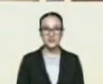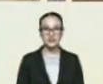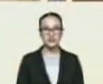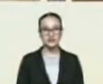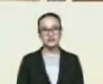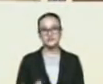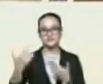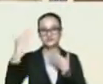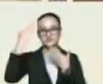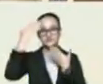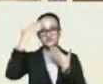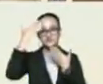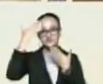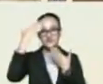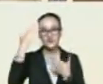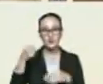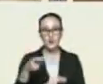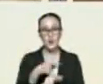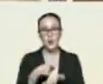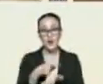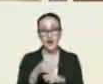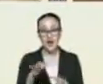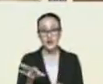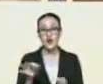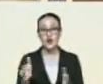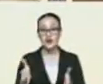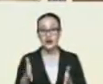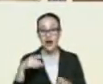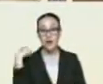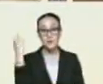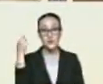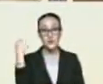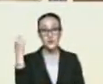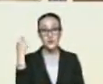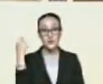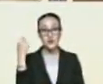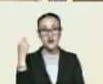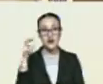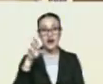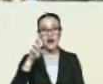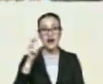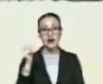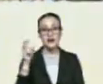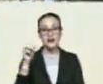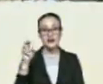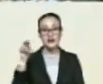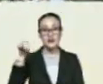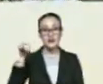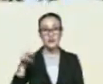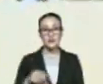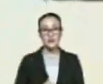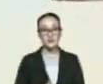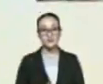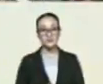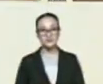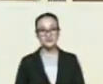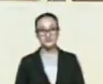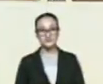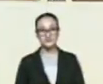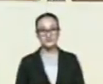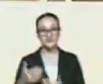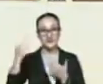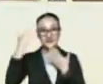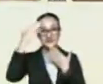Un saludo al gobernador del Estado Apure, Ramón Carrizales Rengifo.